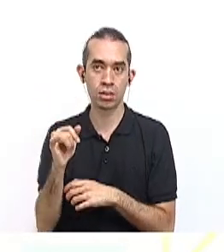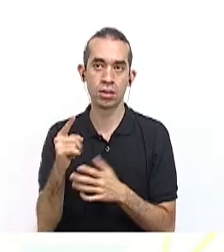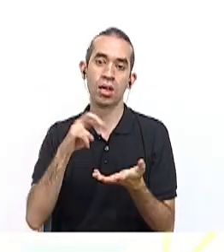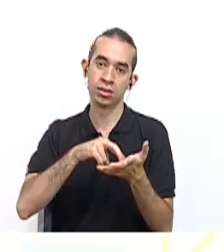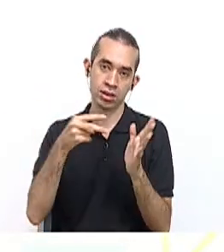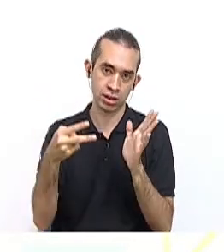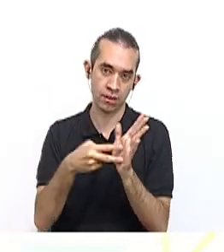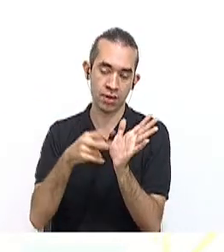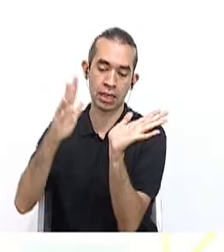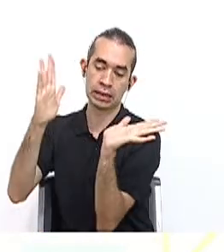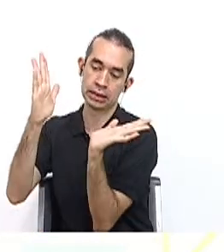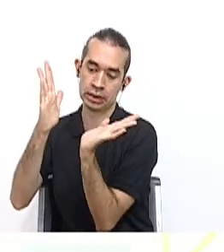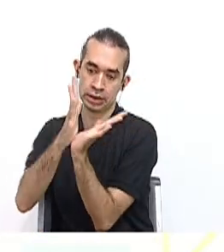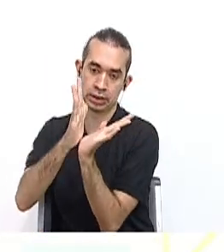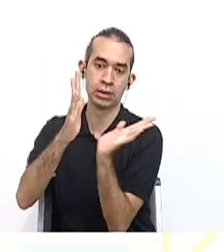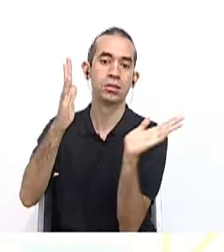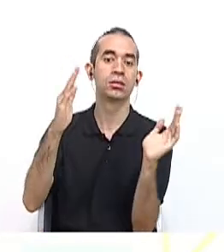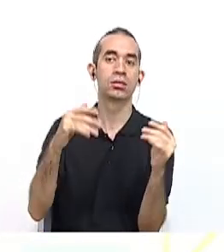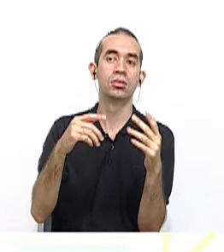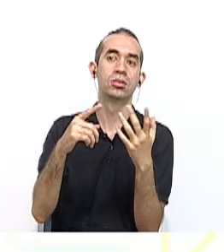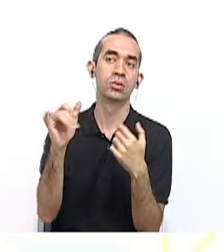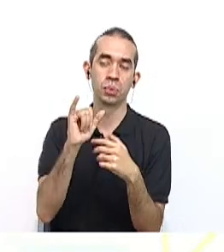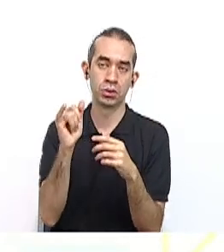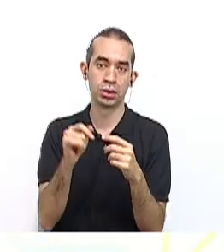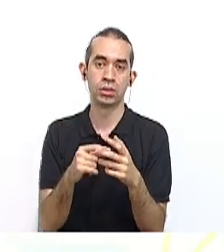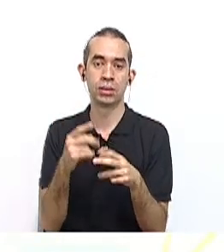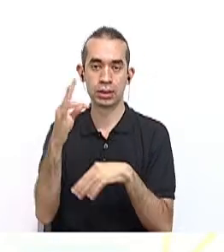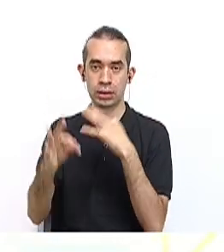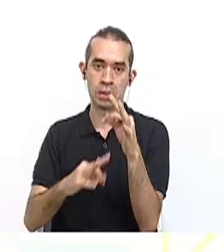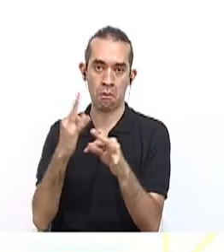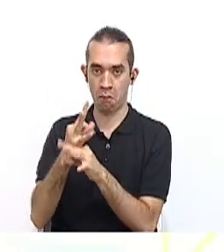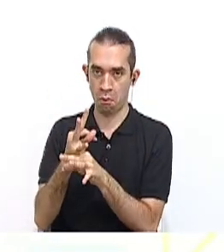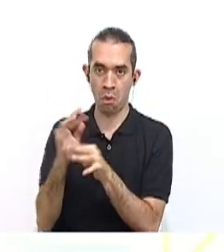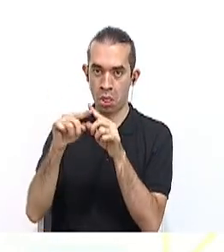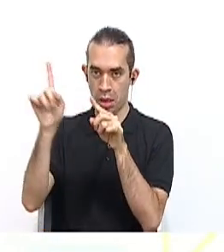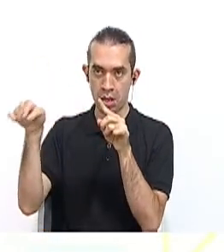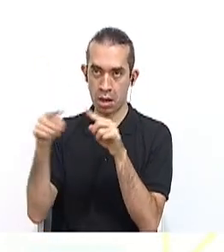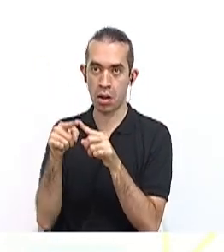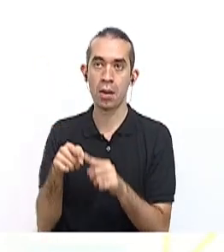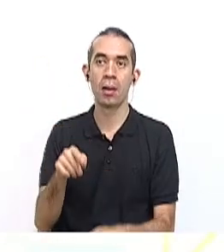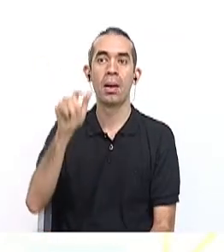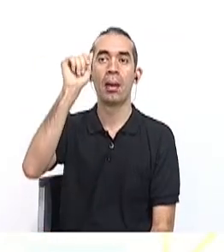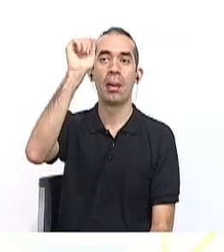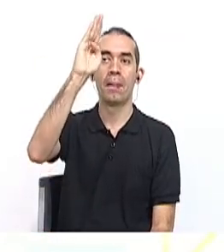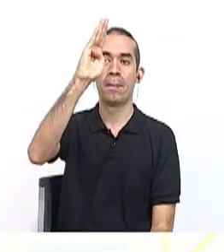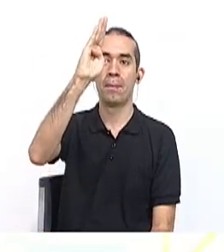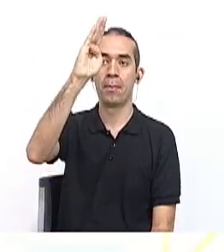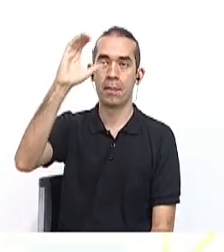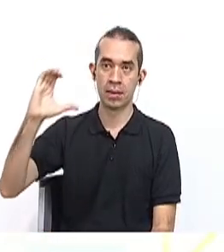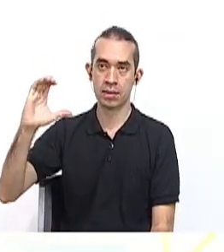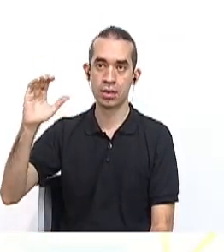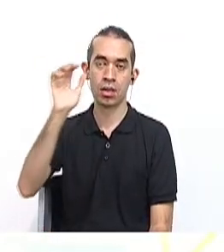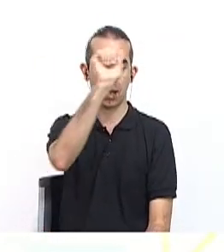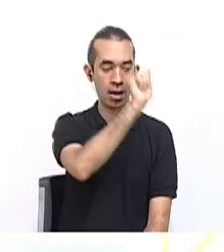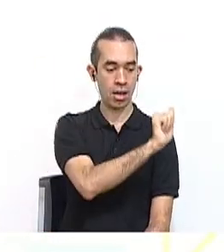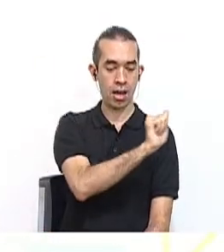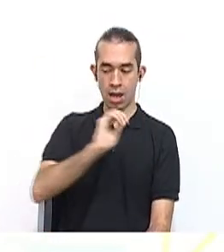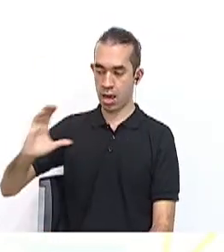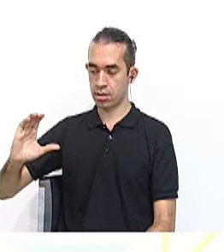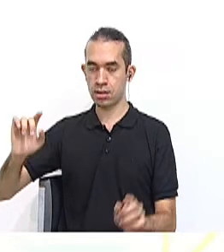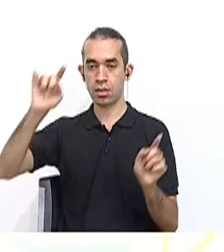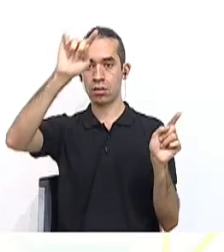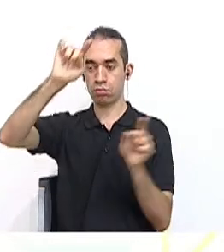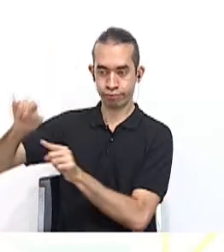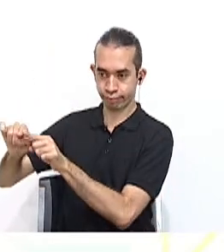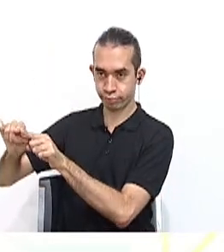isósceles. Me dicen que el segmento BC es congruente con el segmento AC y que el segmento